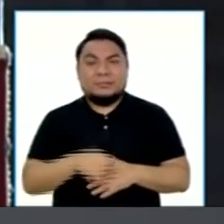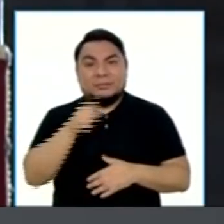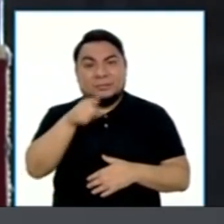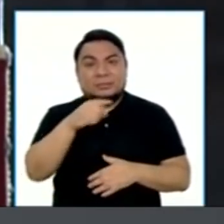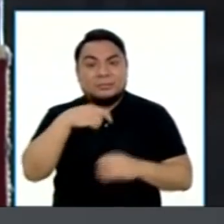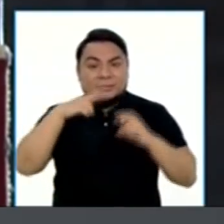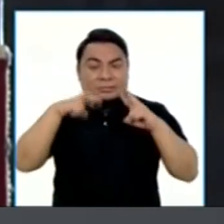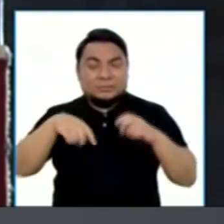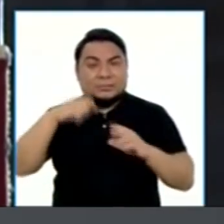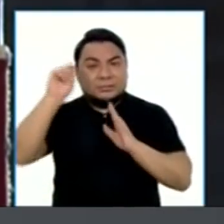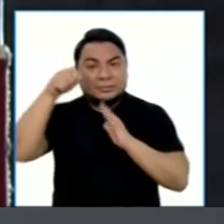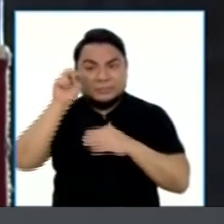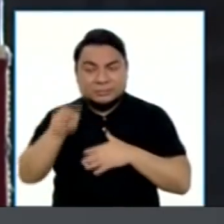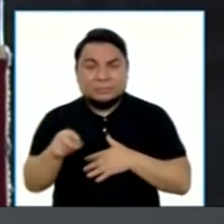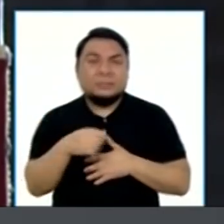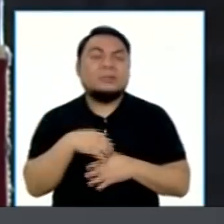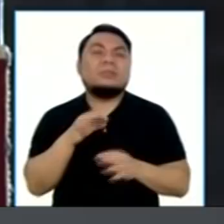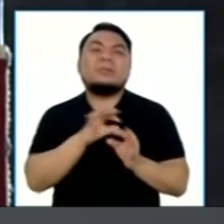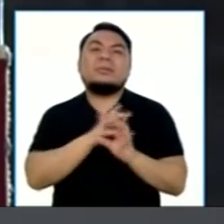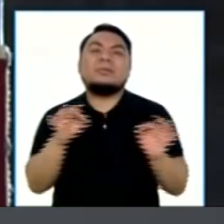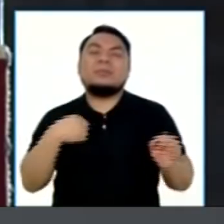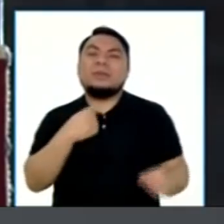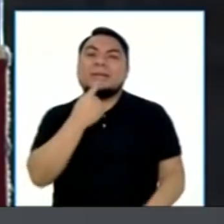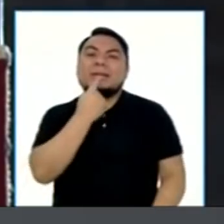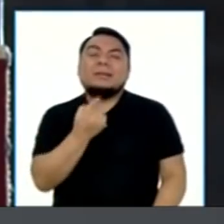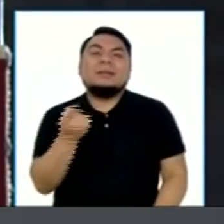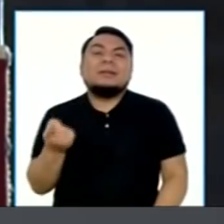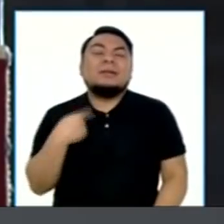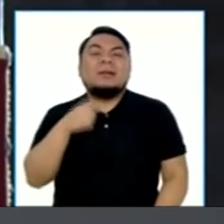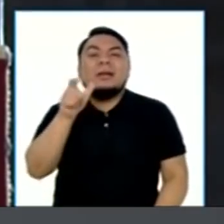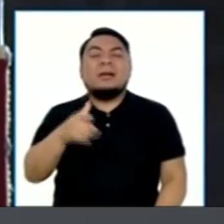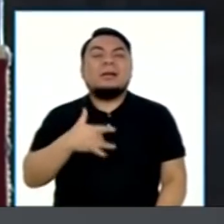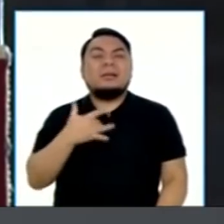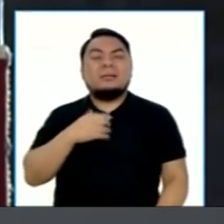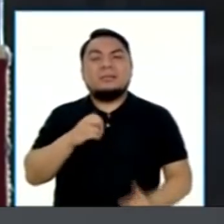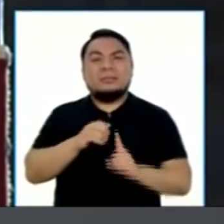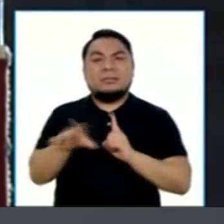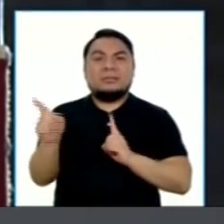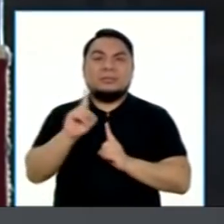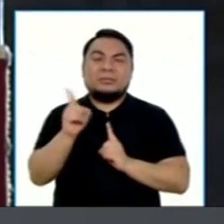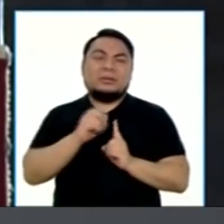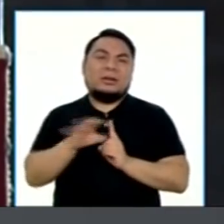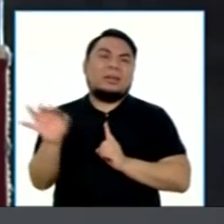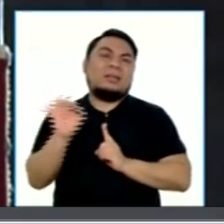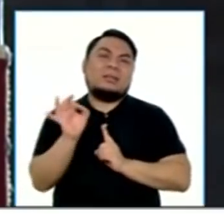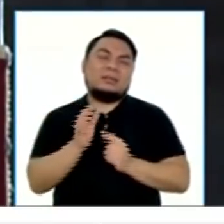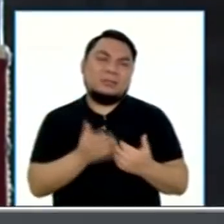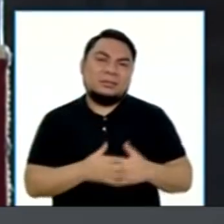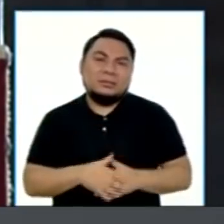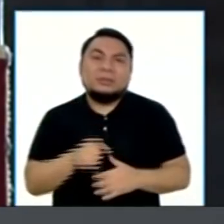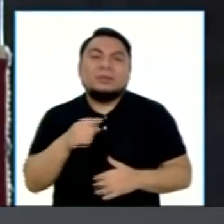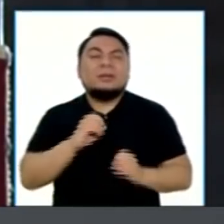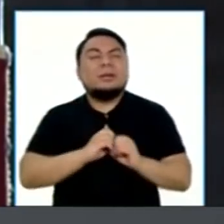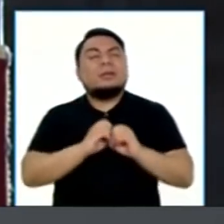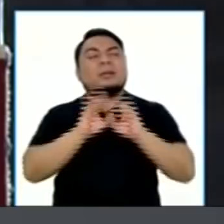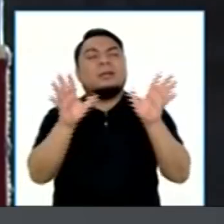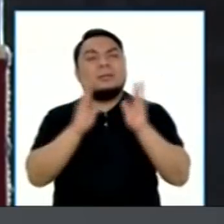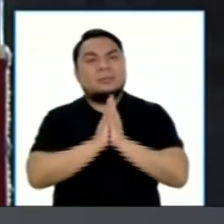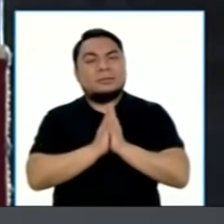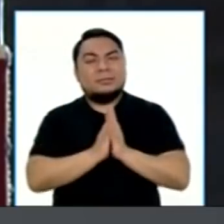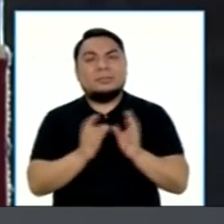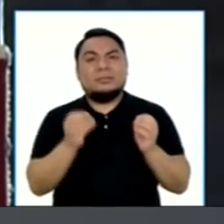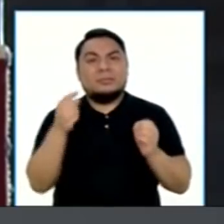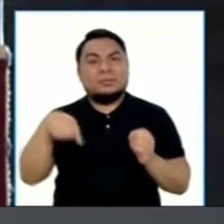ustedes revisan la grabación, en ningún momento he dicho que los asintomáticos no contagian, y eso tiene que quedar claro,